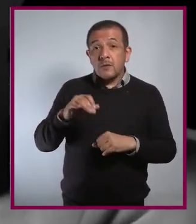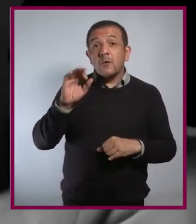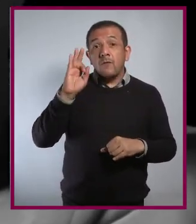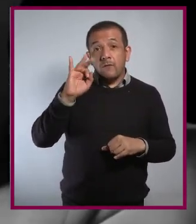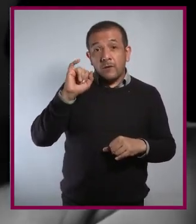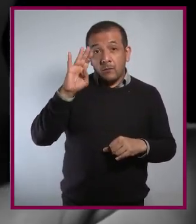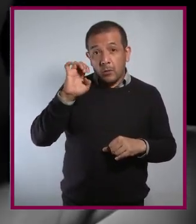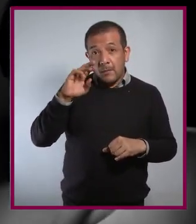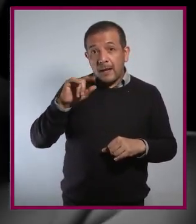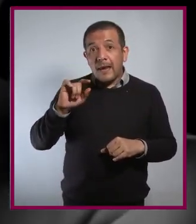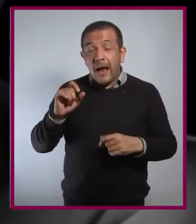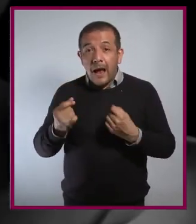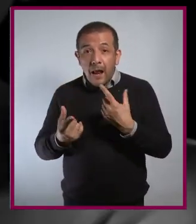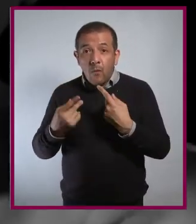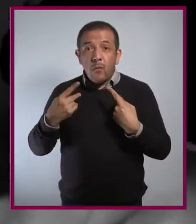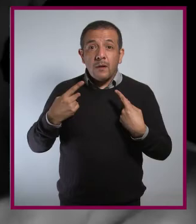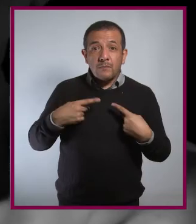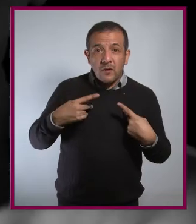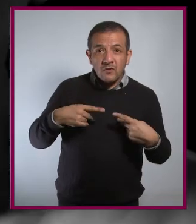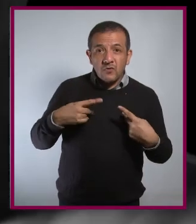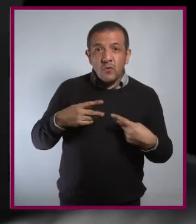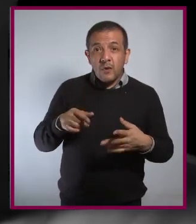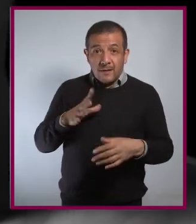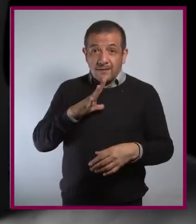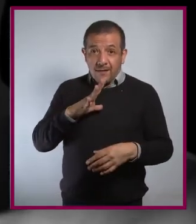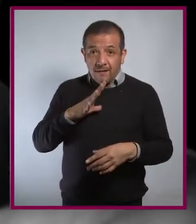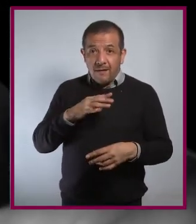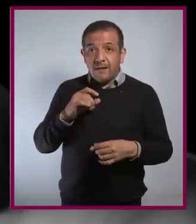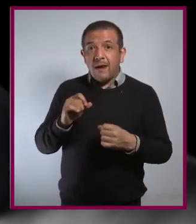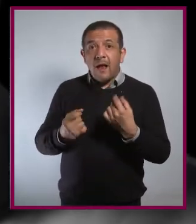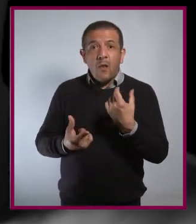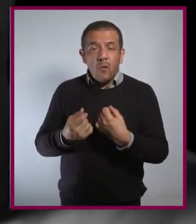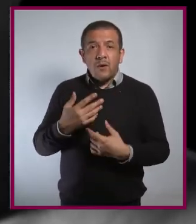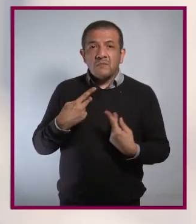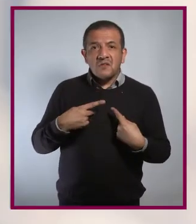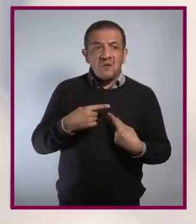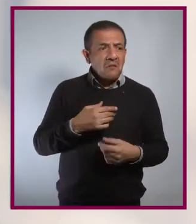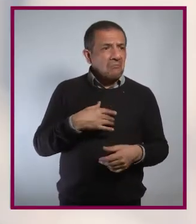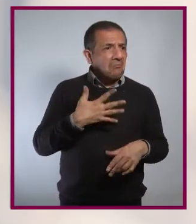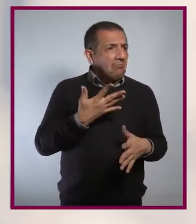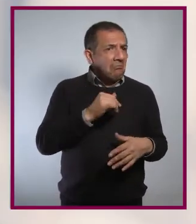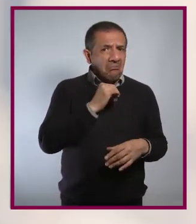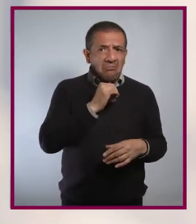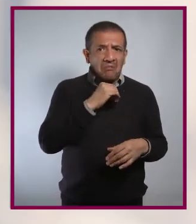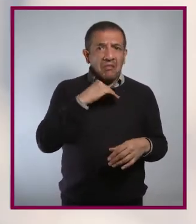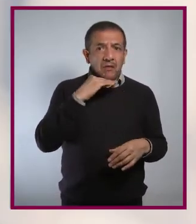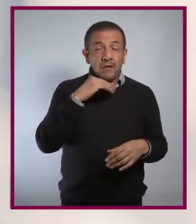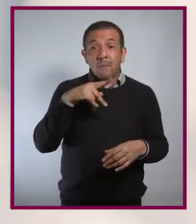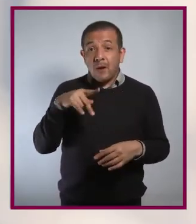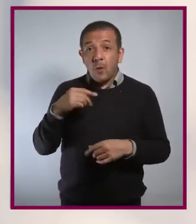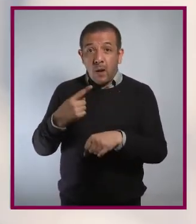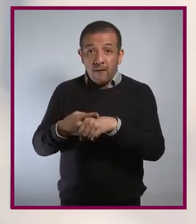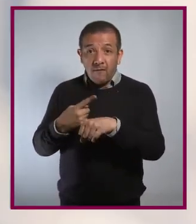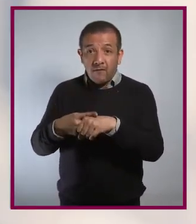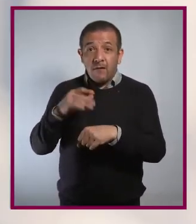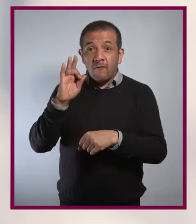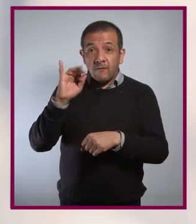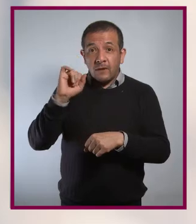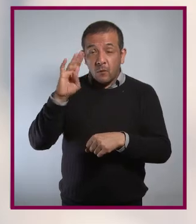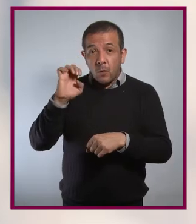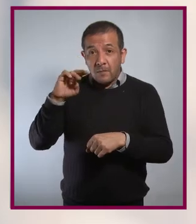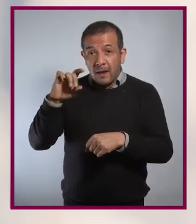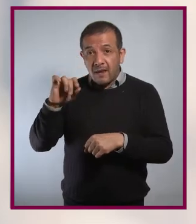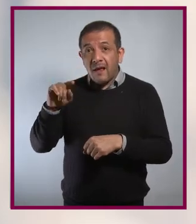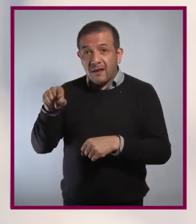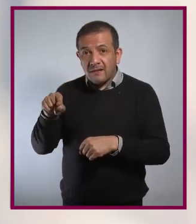reaccionar de manera desproporcionada a estímulos que para nosotros pueden no ser dolorosos. La fibromialgia es una enfermedad que puede